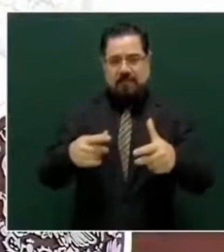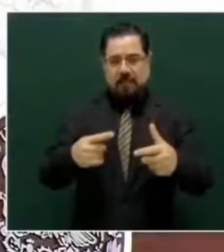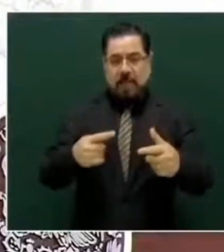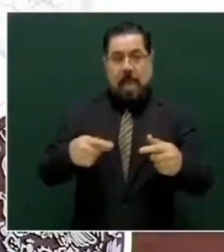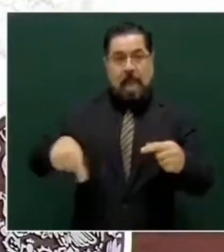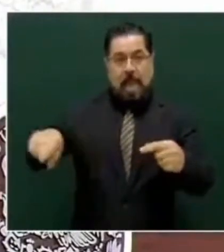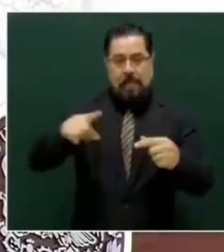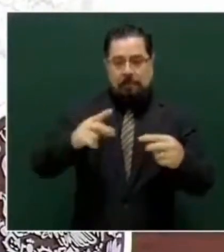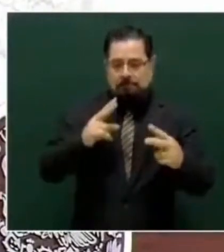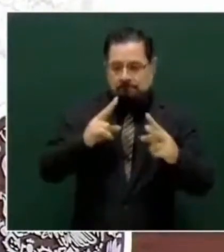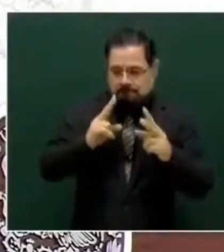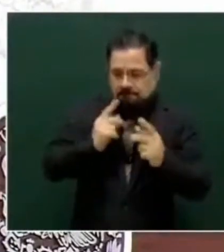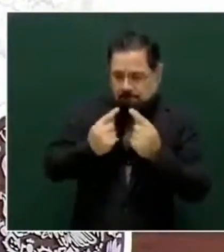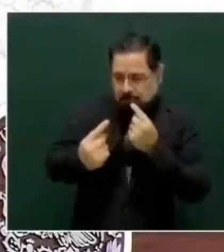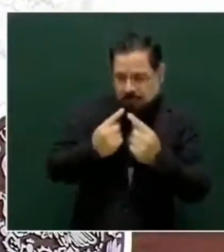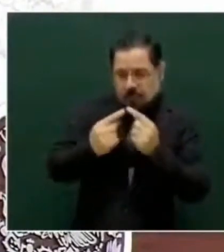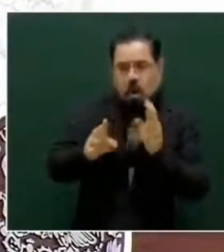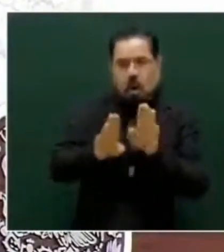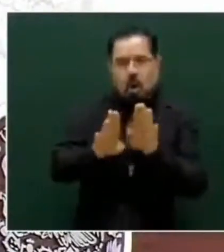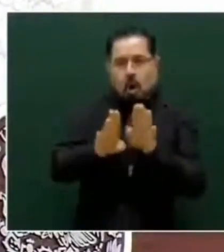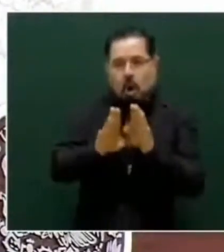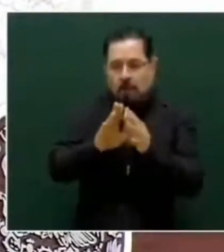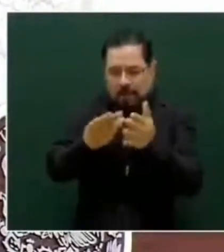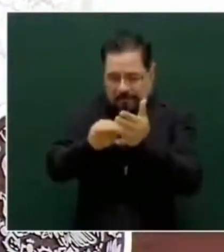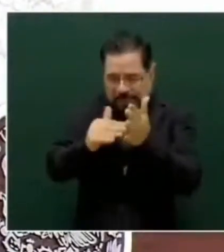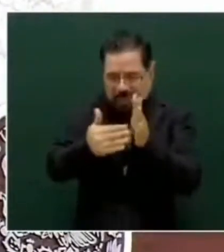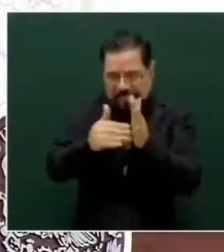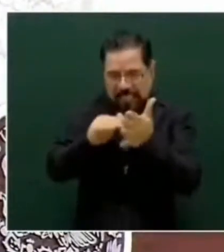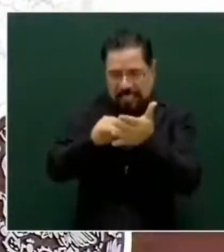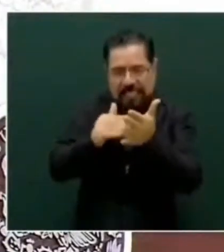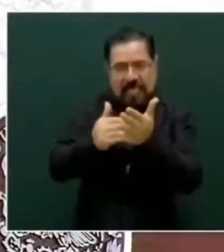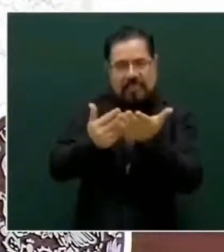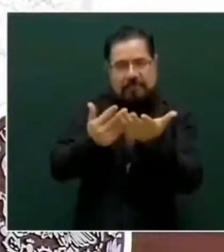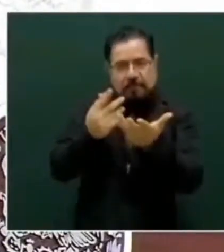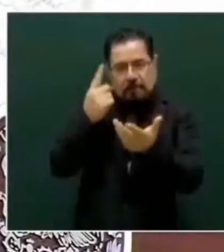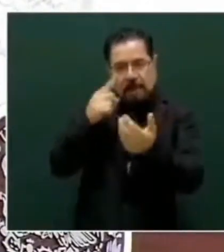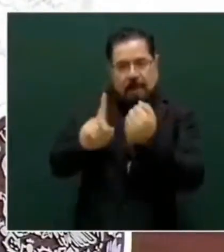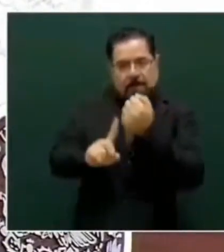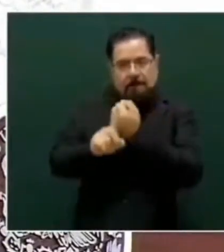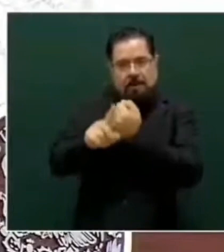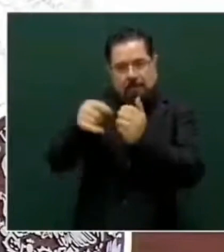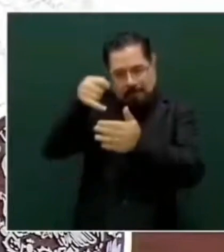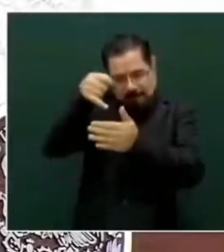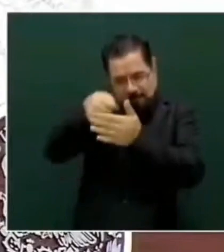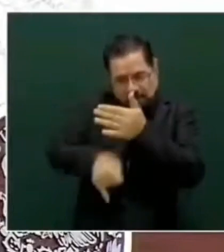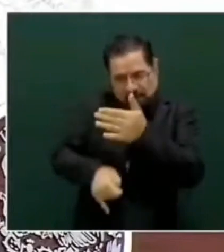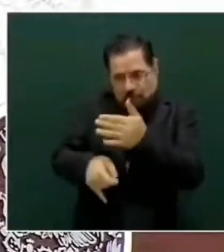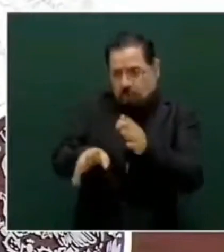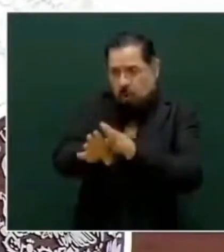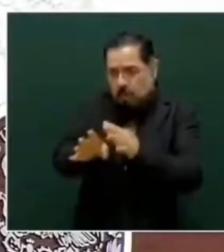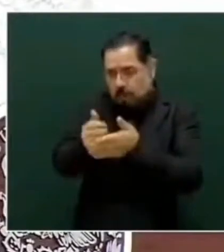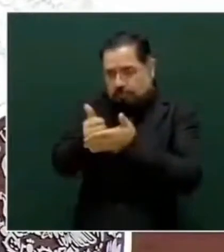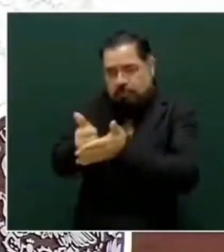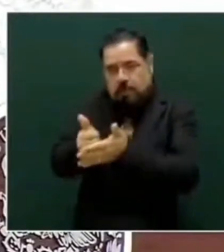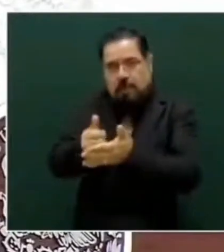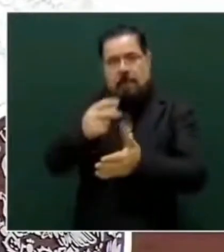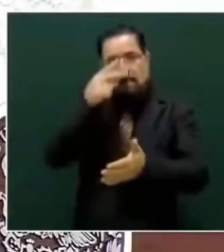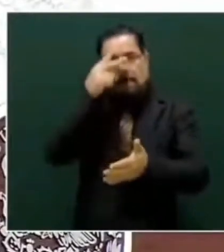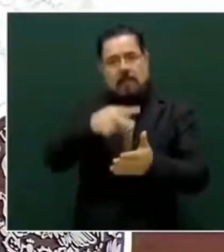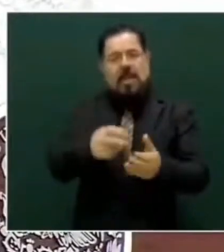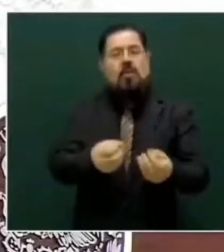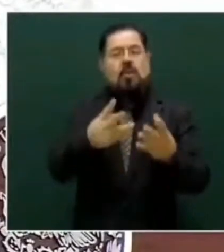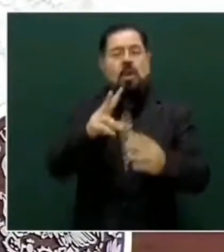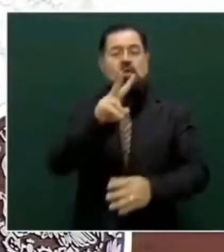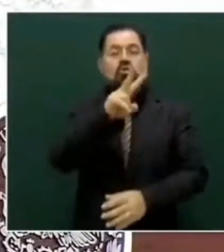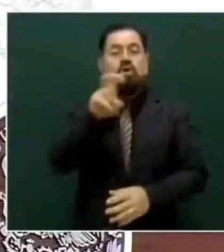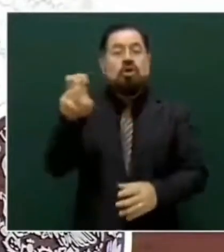articular estrategias para ir a las causas de origen, como bien dice el presidente, y México le va a destinar alrededor de 200